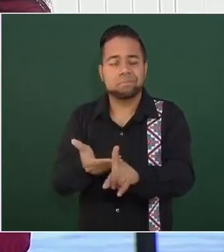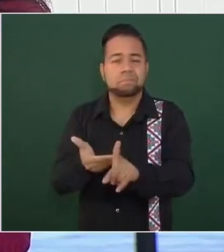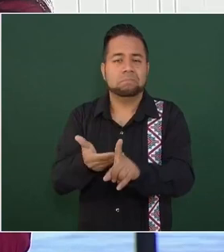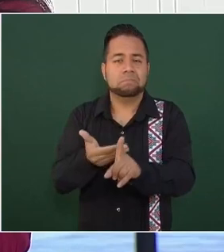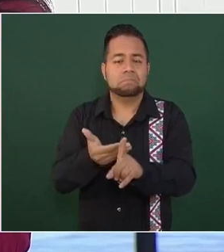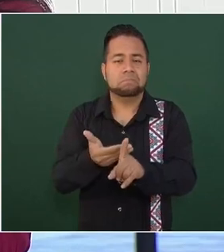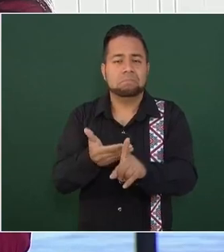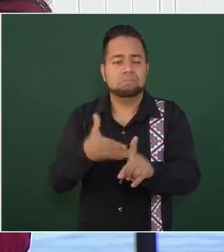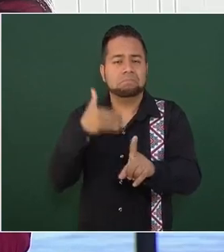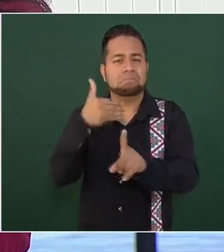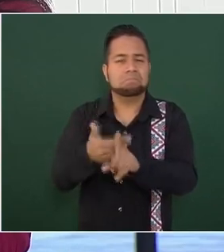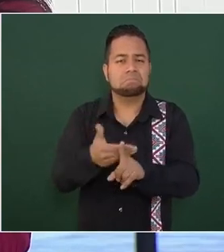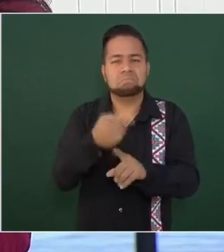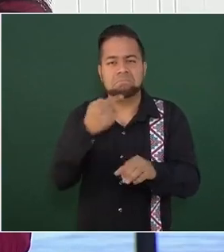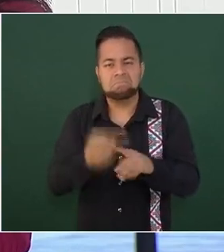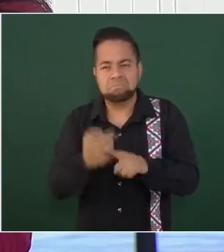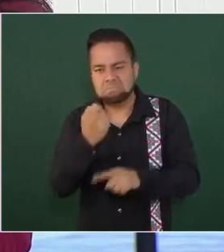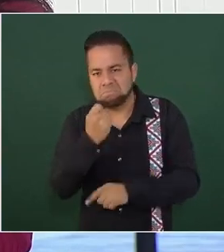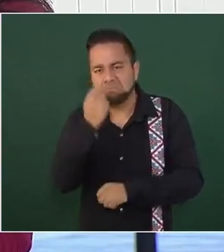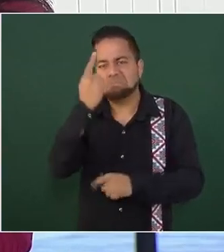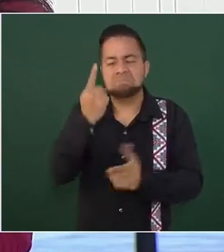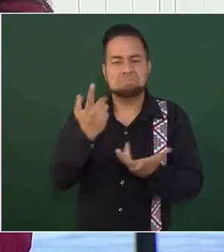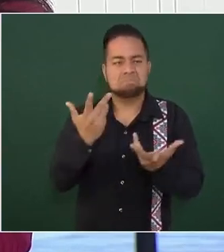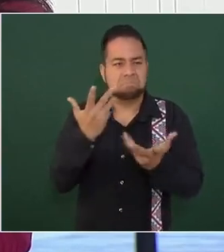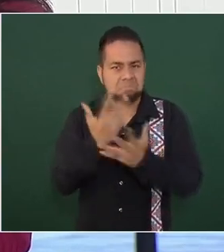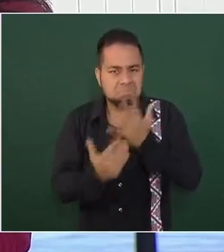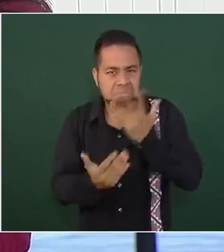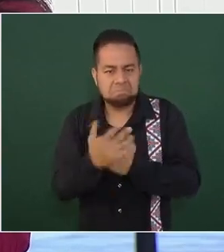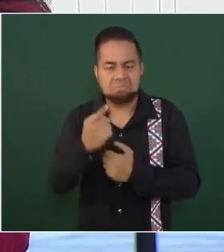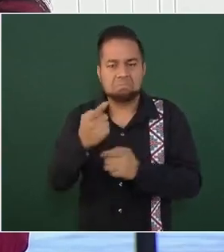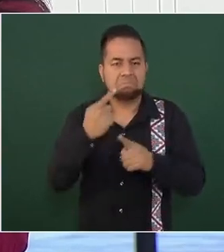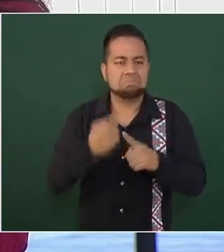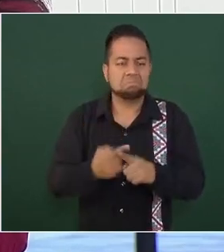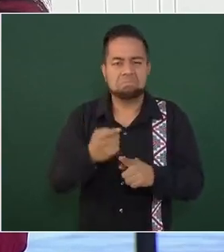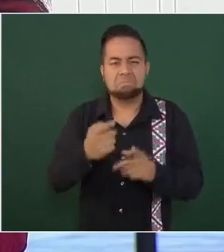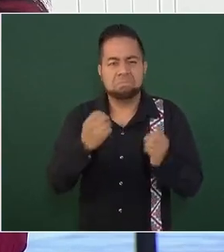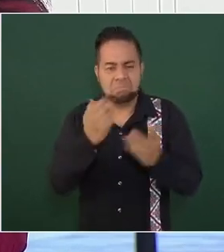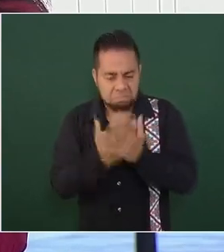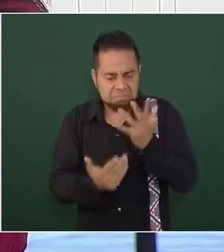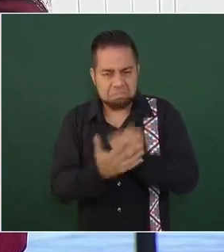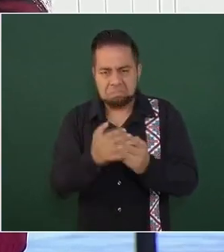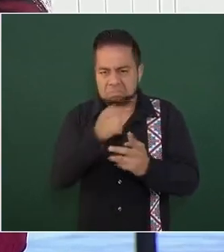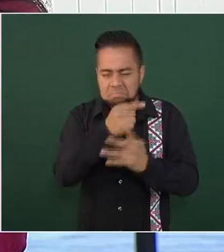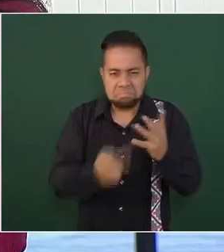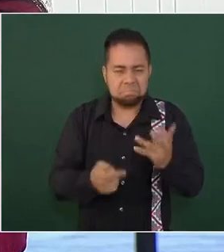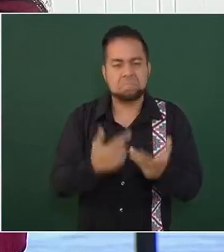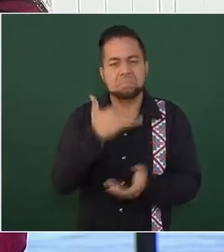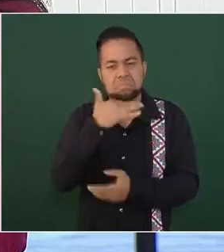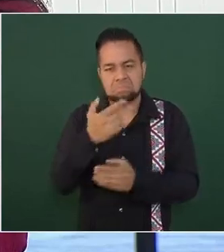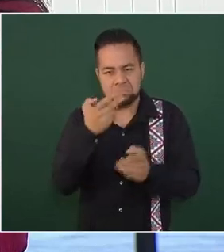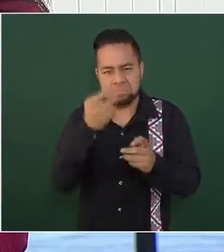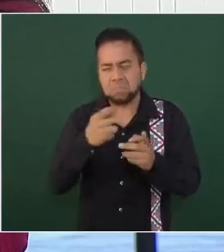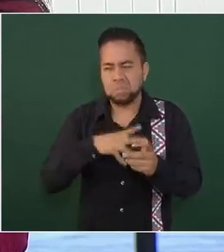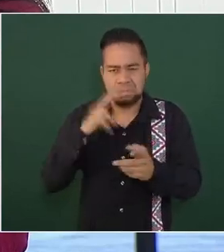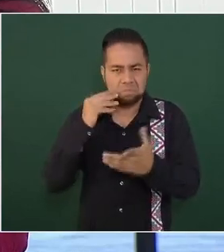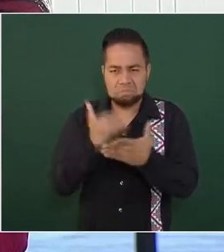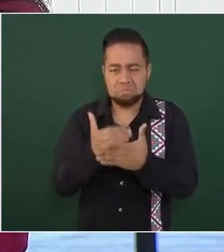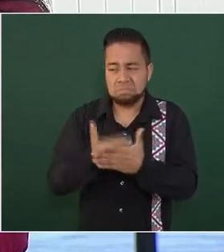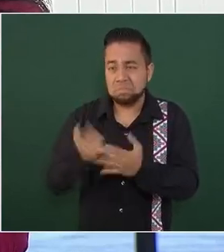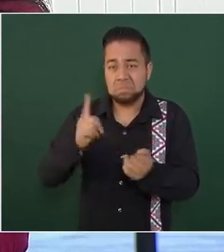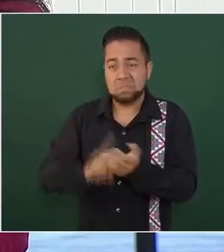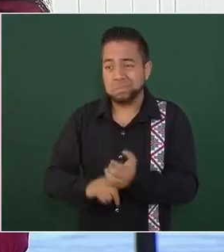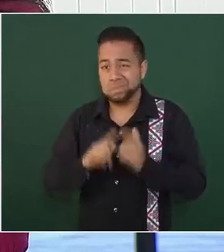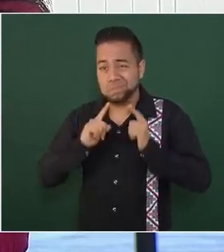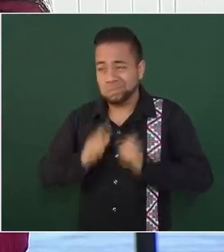contra los autores materiales e intelectuales la corrupción que priva en el poder judicial los han